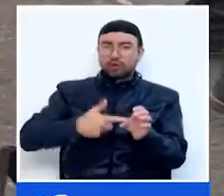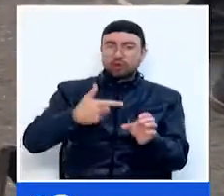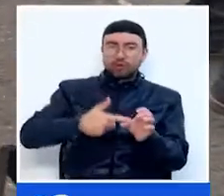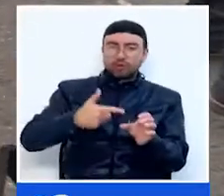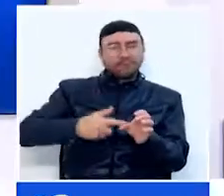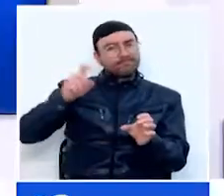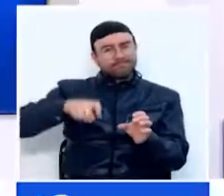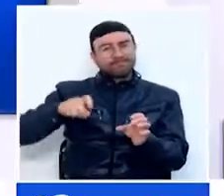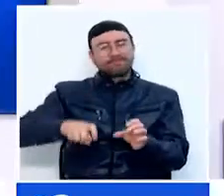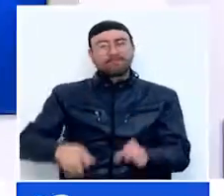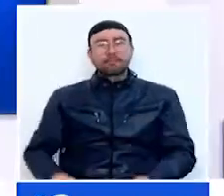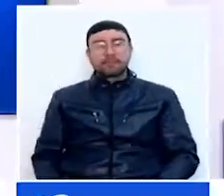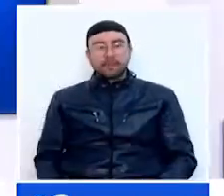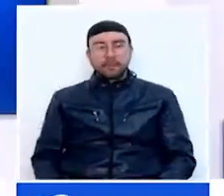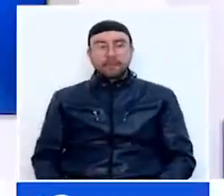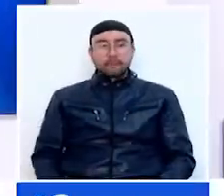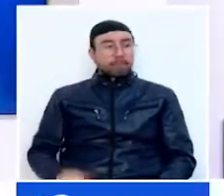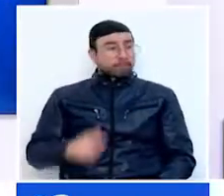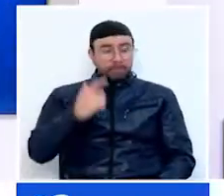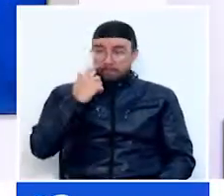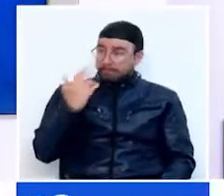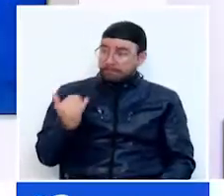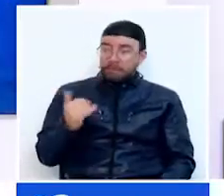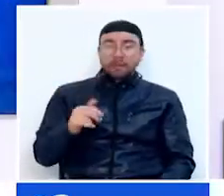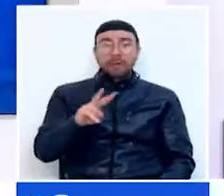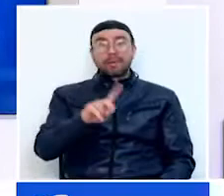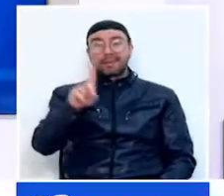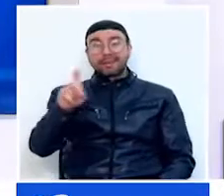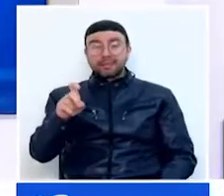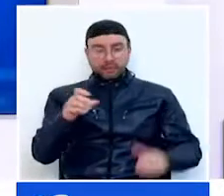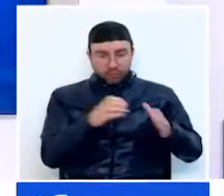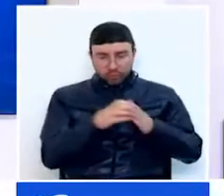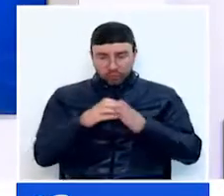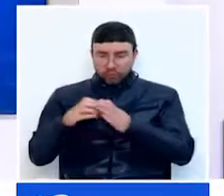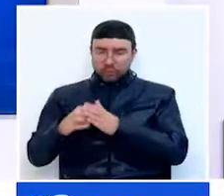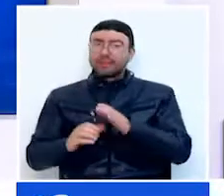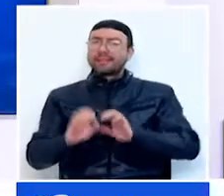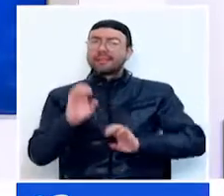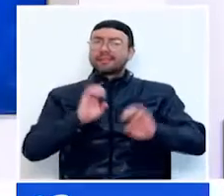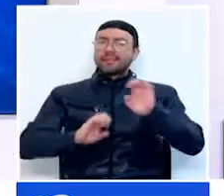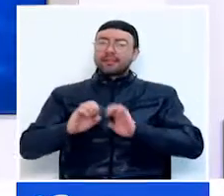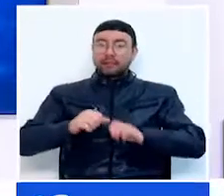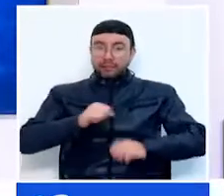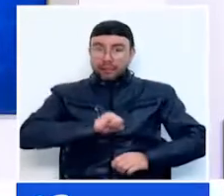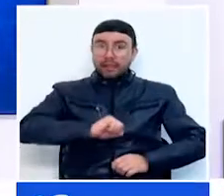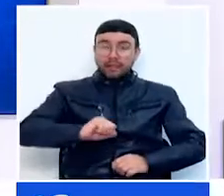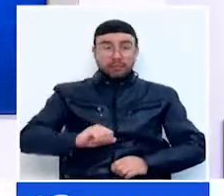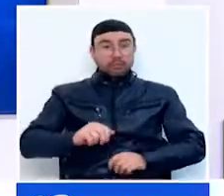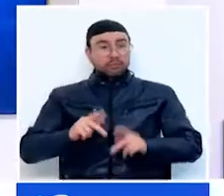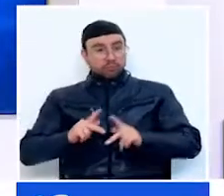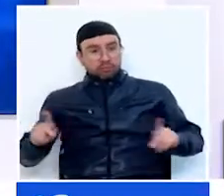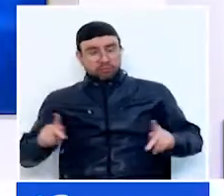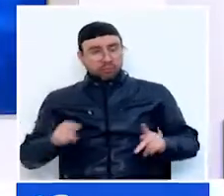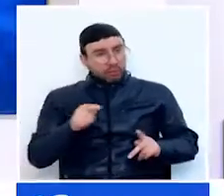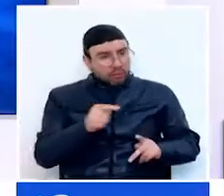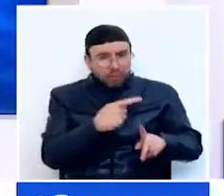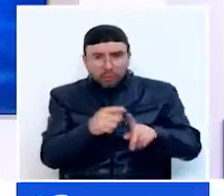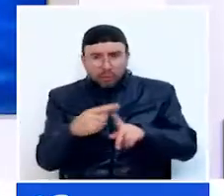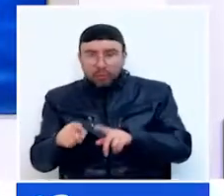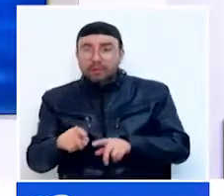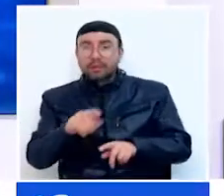horas. Y mucha atención que 26 organizaciones de derechos humanos han tenido el registro de la desaparición de más